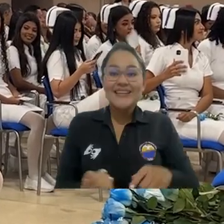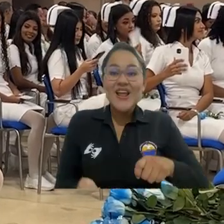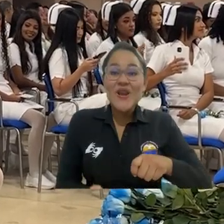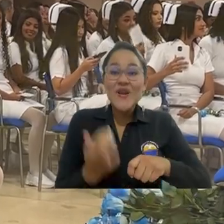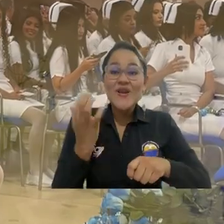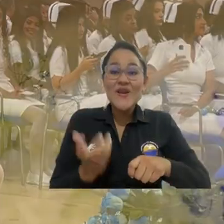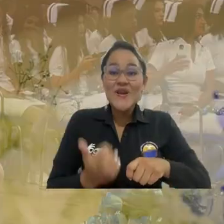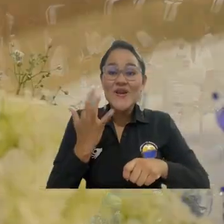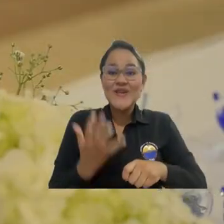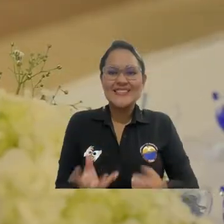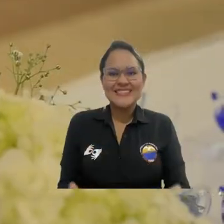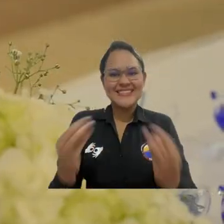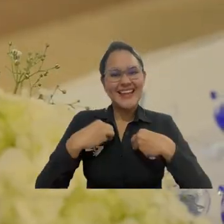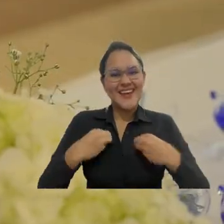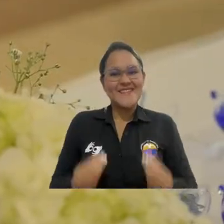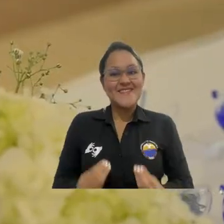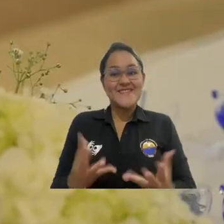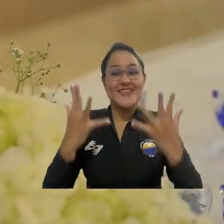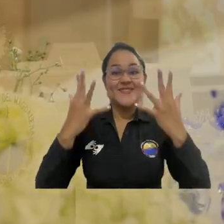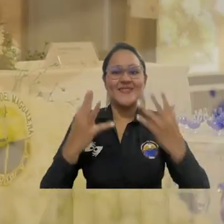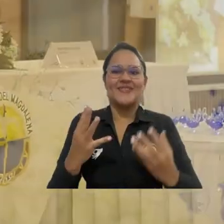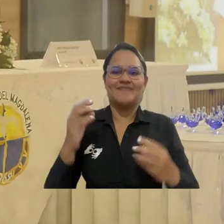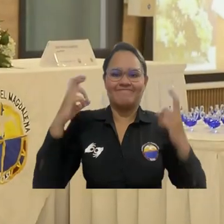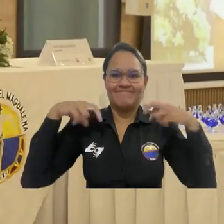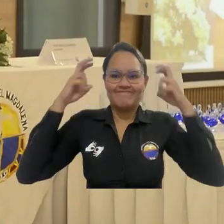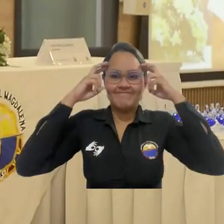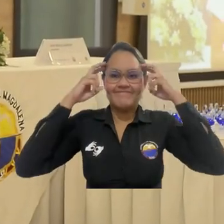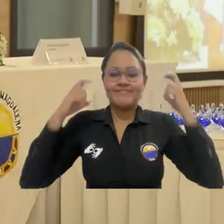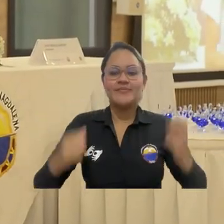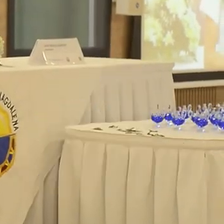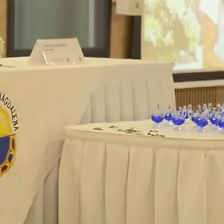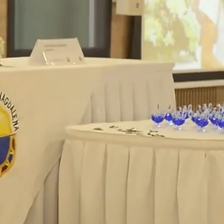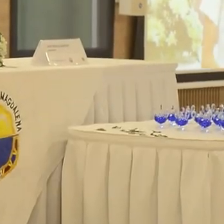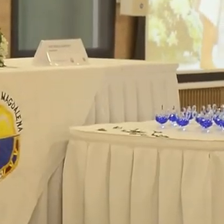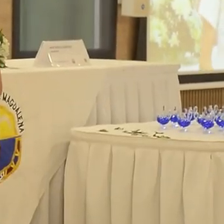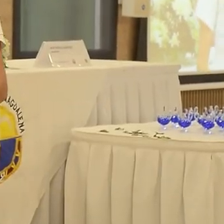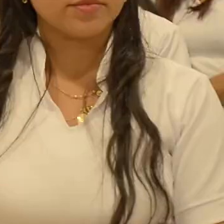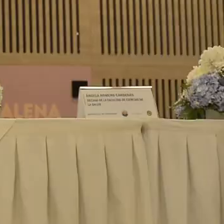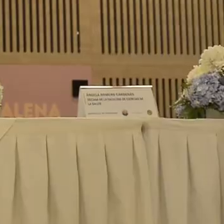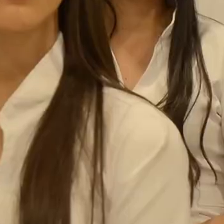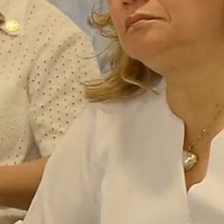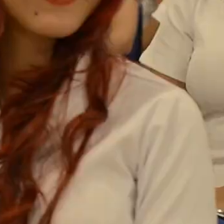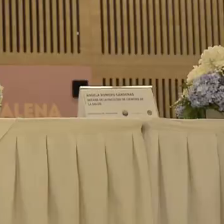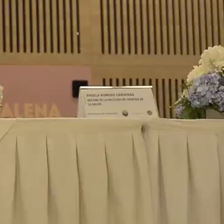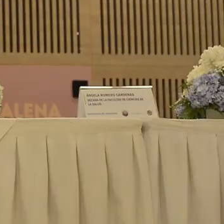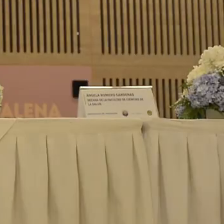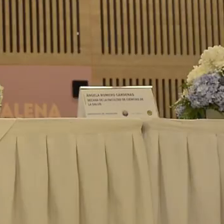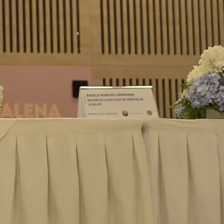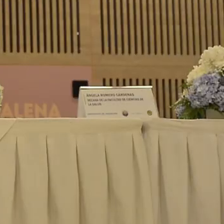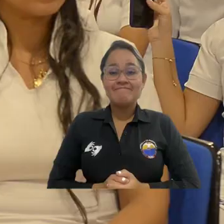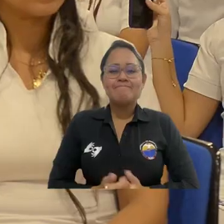Al recibir esta luz, asumimos la responsabilidad de mantener viva la llama del conocimiento.